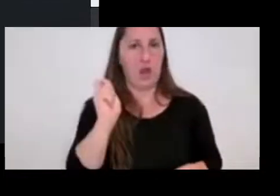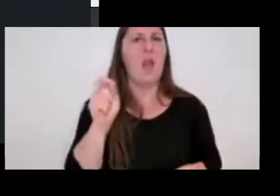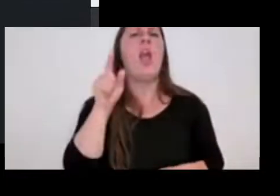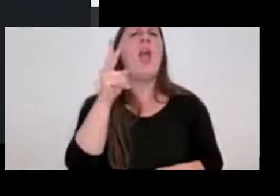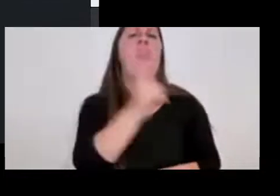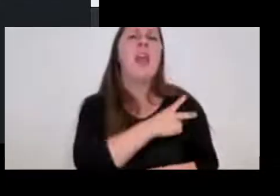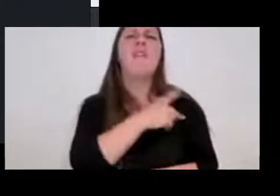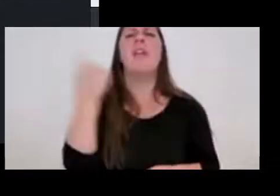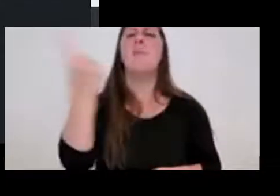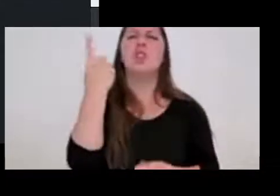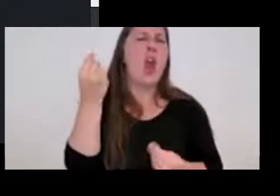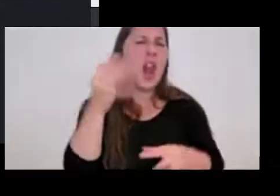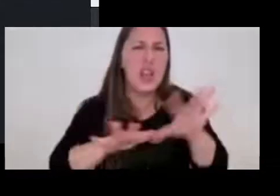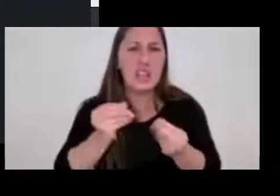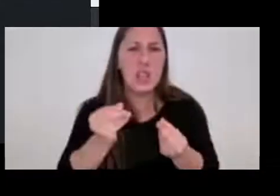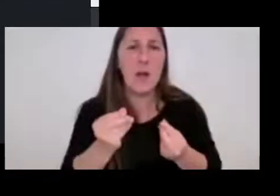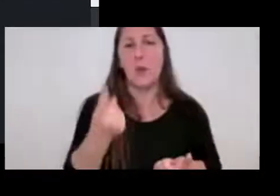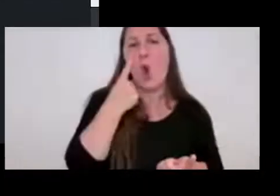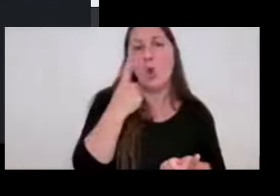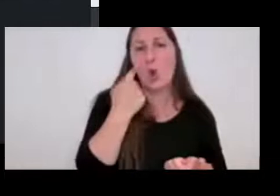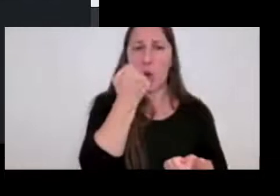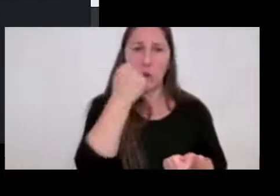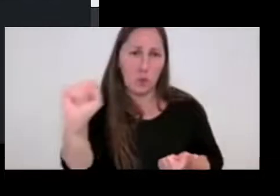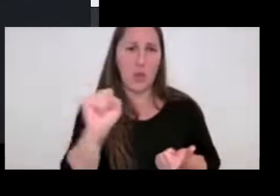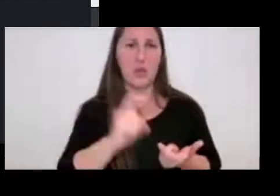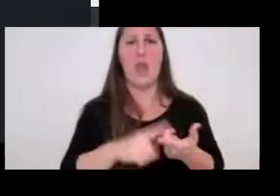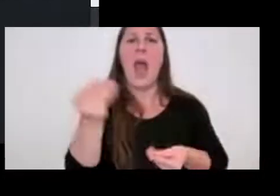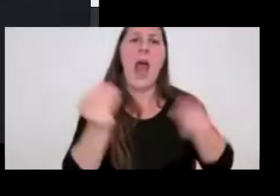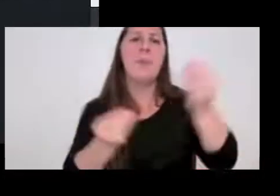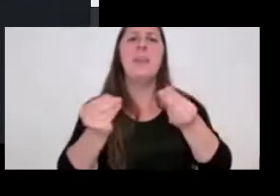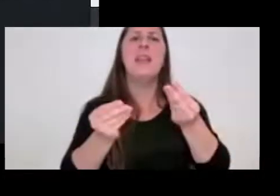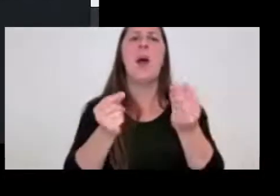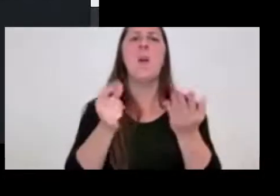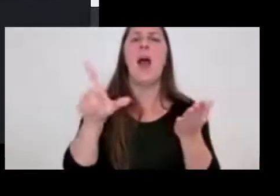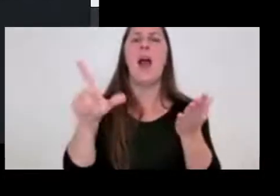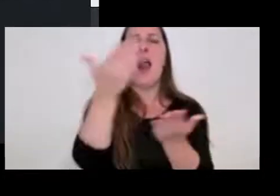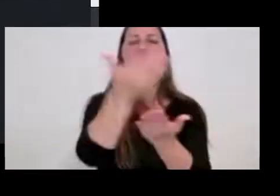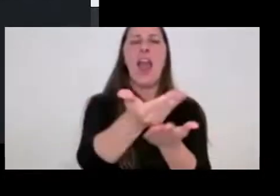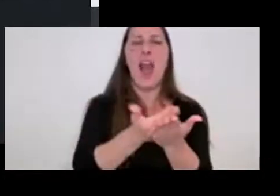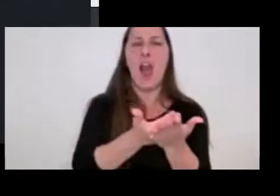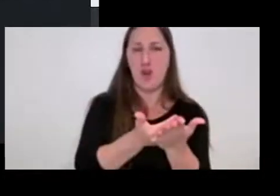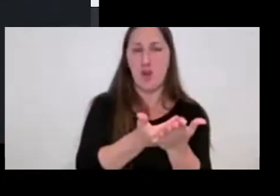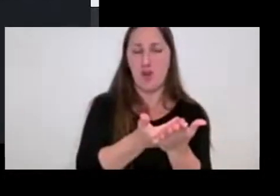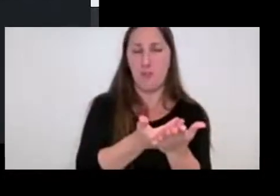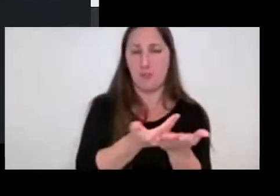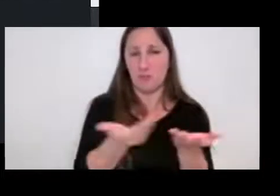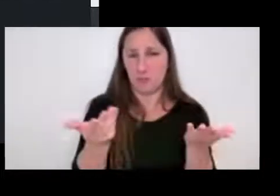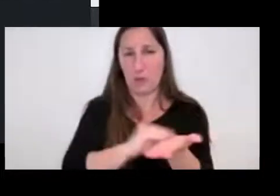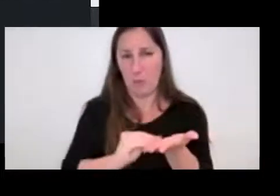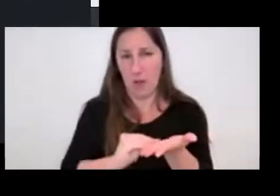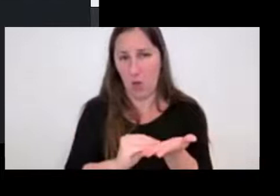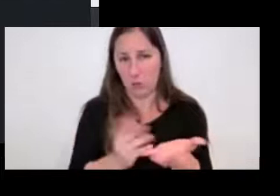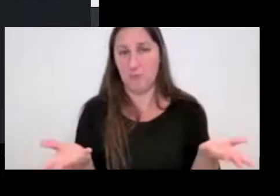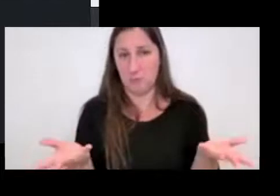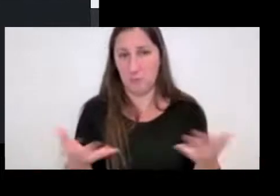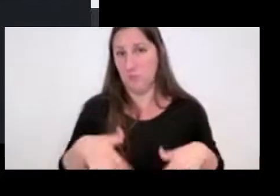esa época? Simplemente controlaba ausentismo y administraba el legajo de los empleados, nada más. Bueno, nada más y nada menos, quiero decir, ¿no? Después empezó